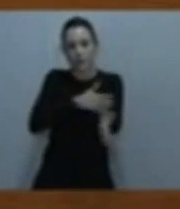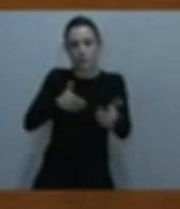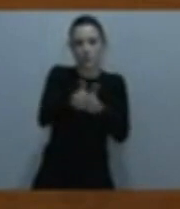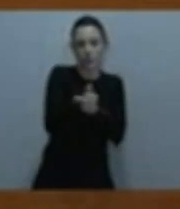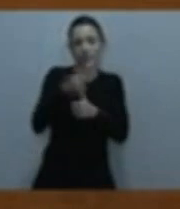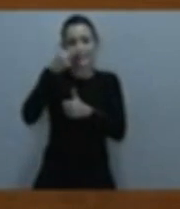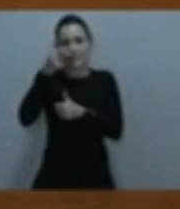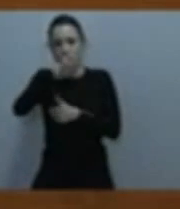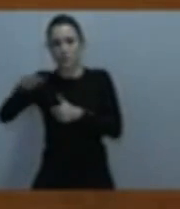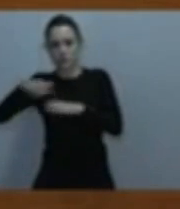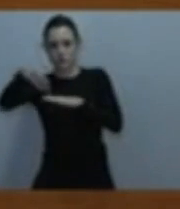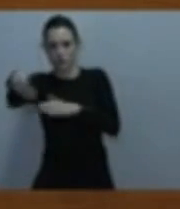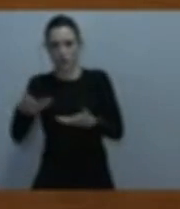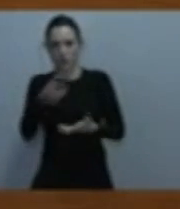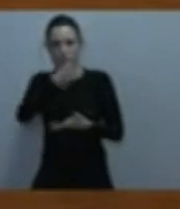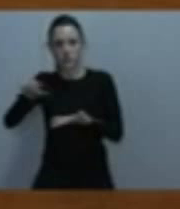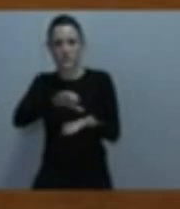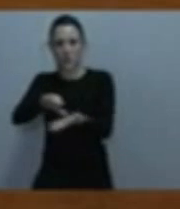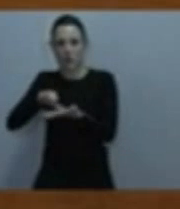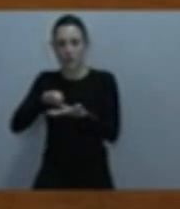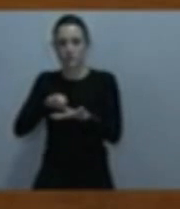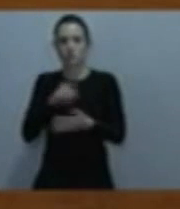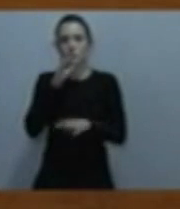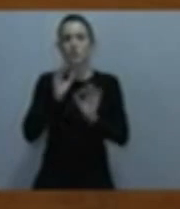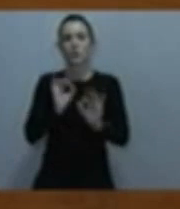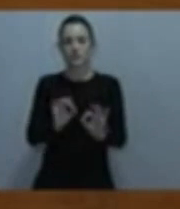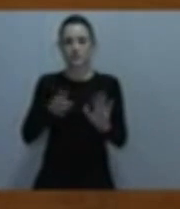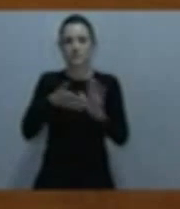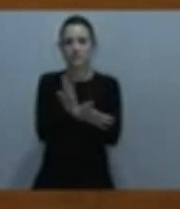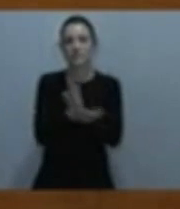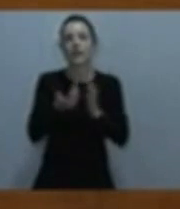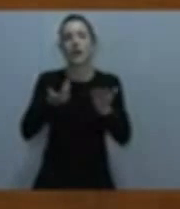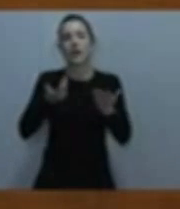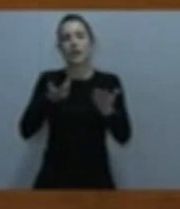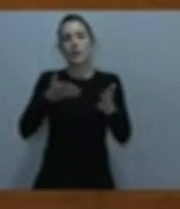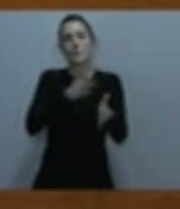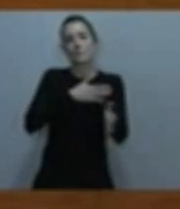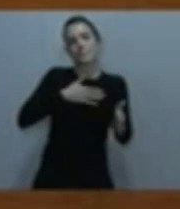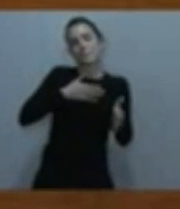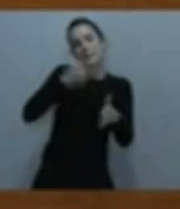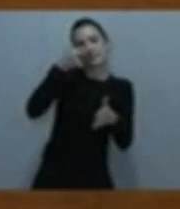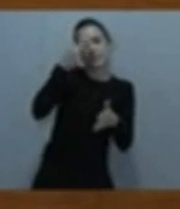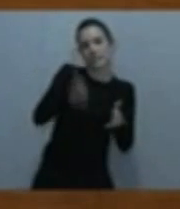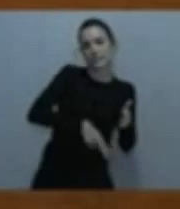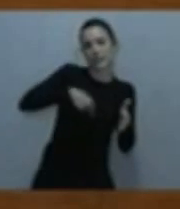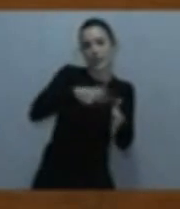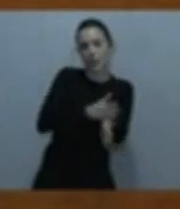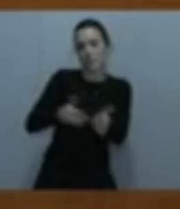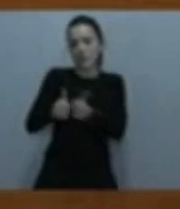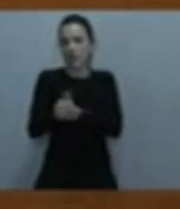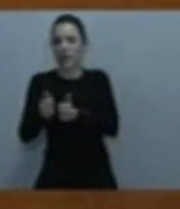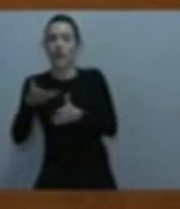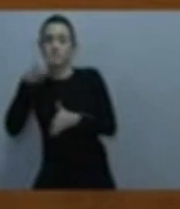están fuera de estos muros. Un evento, el de primar el interés general al partidario,